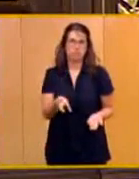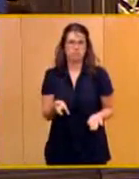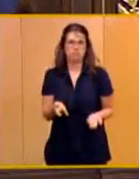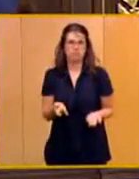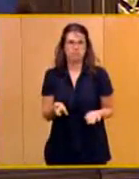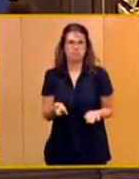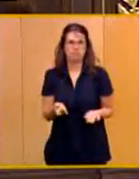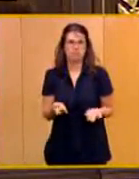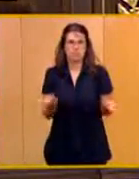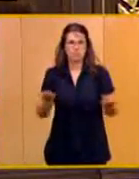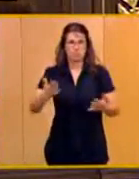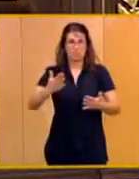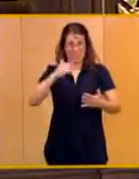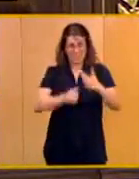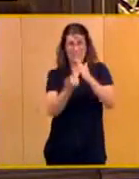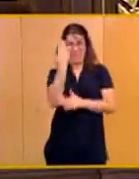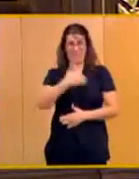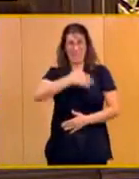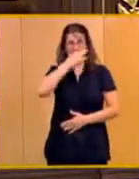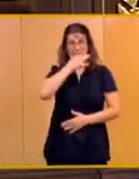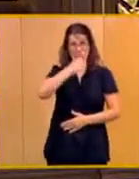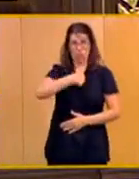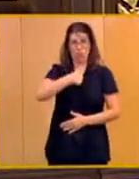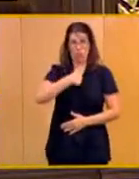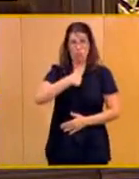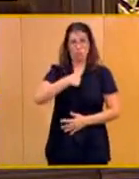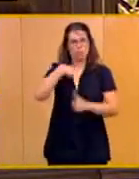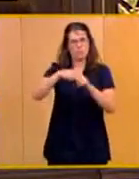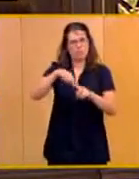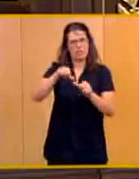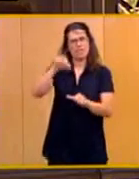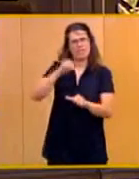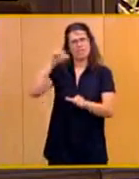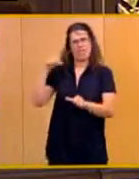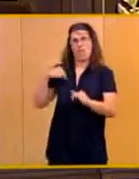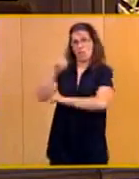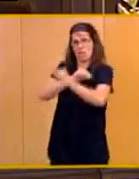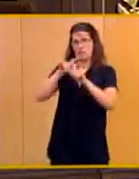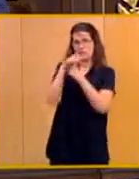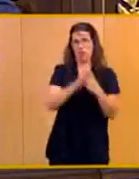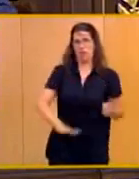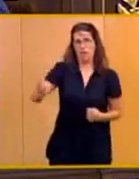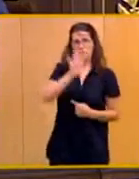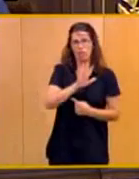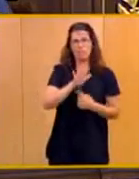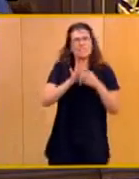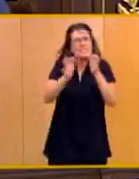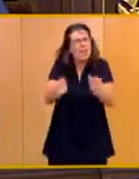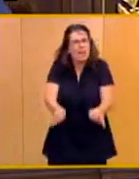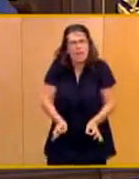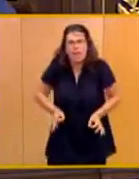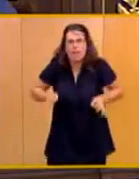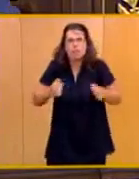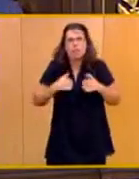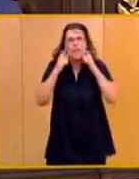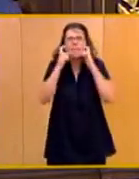En mi intervención de esta mañana y en los debates que hemos tenido del Estado de la Nación he tratado de mantener un